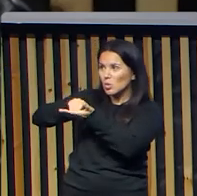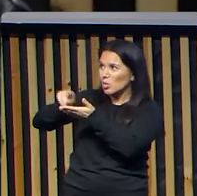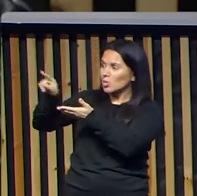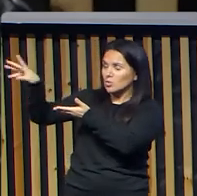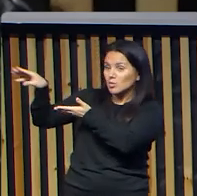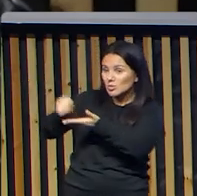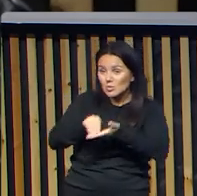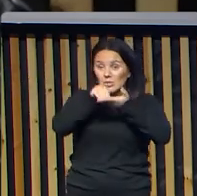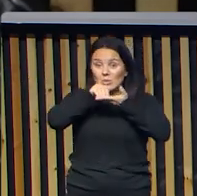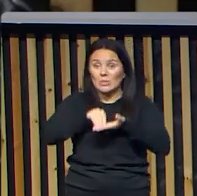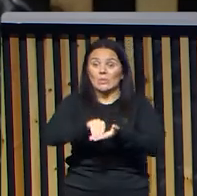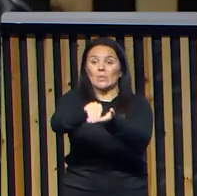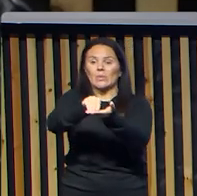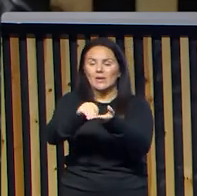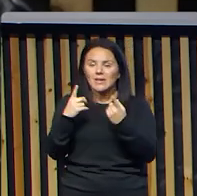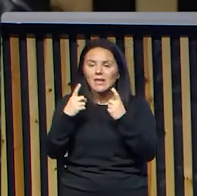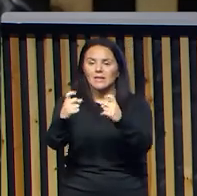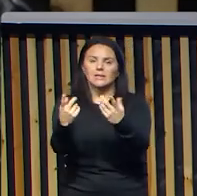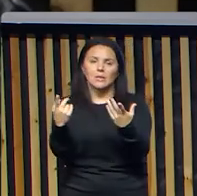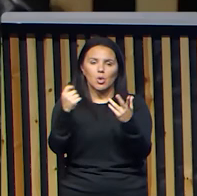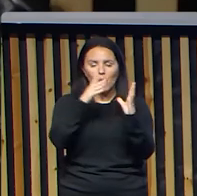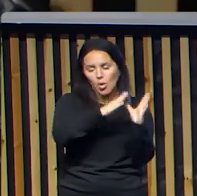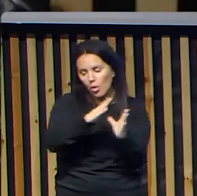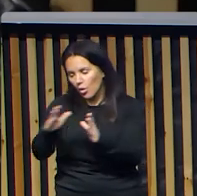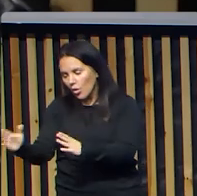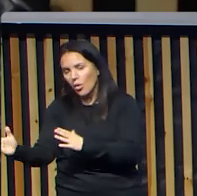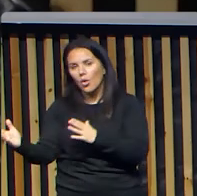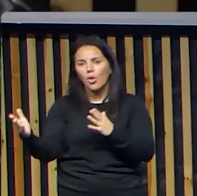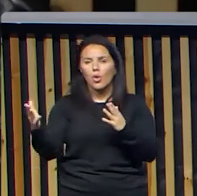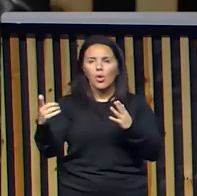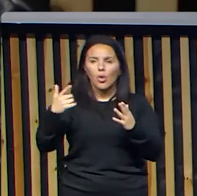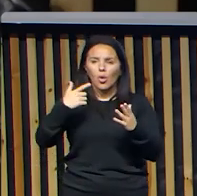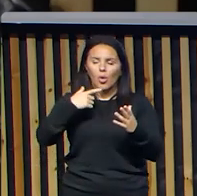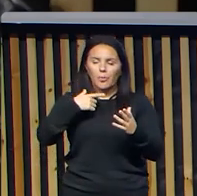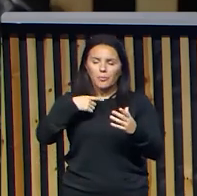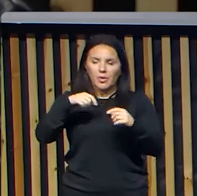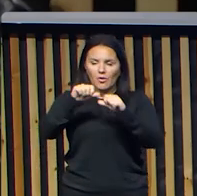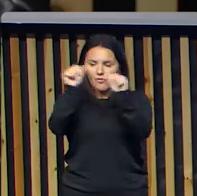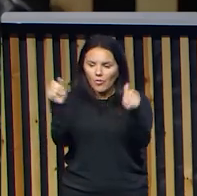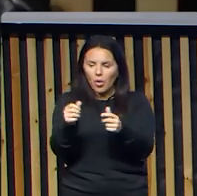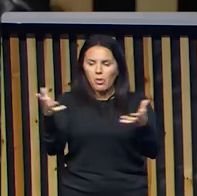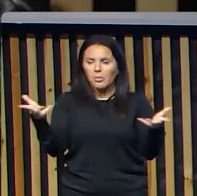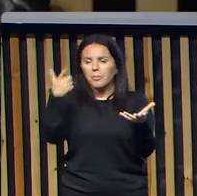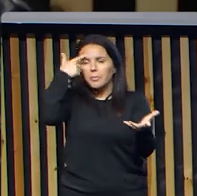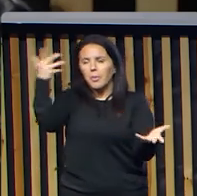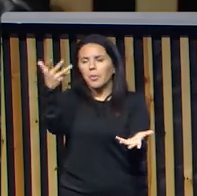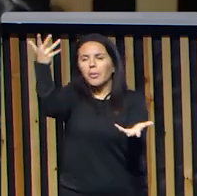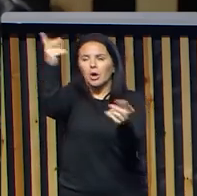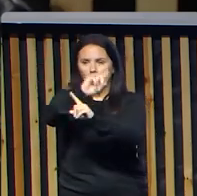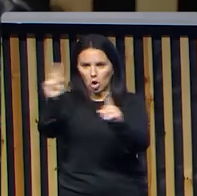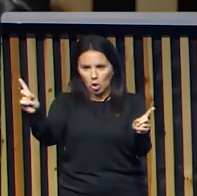bla bla bla bla bla o sea por lo menos la idea de que la ciudadanía tiene derecho a entender